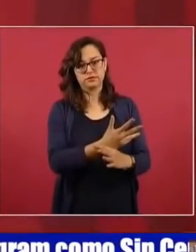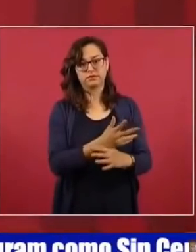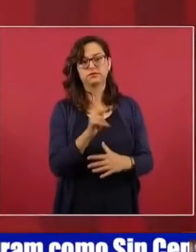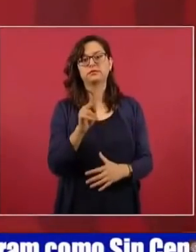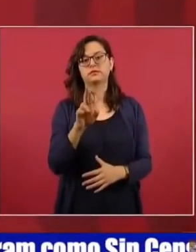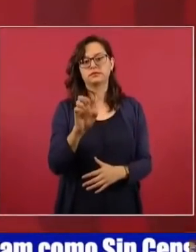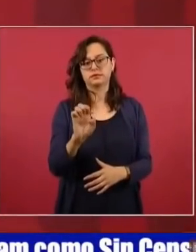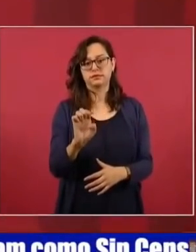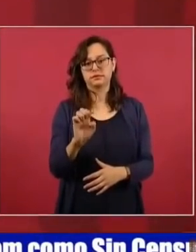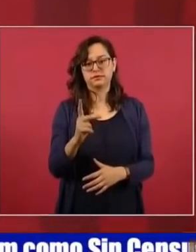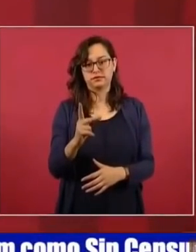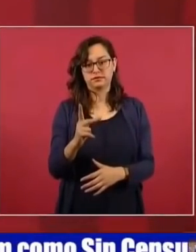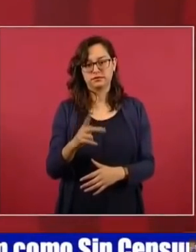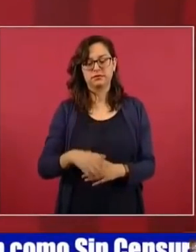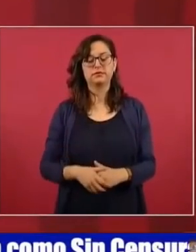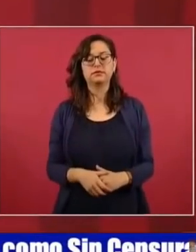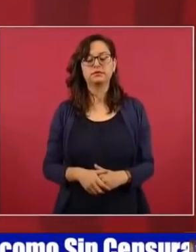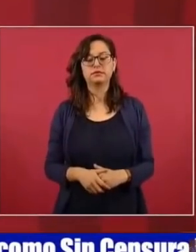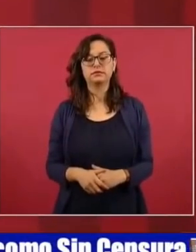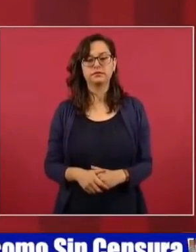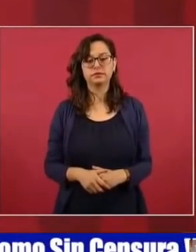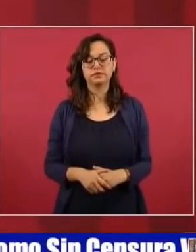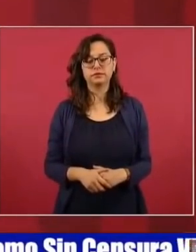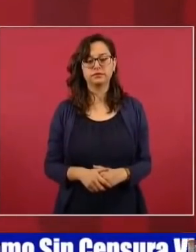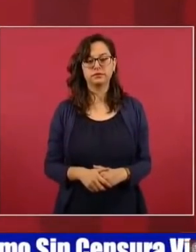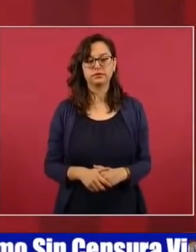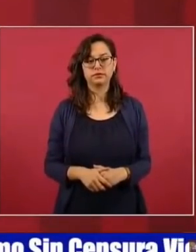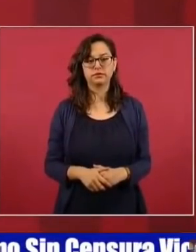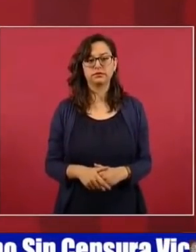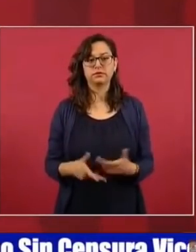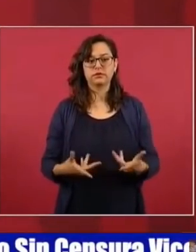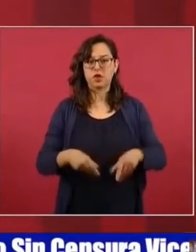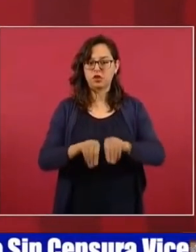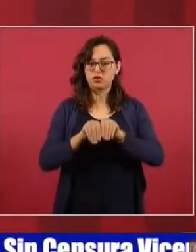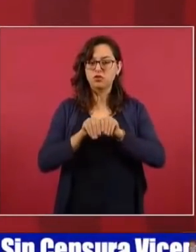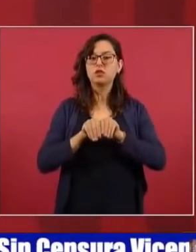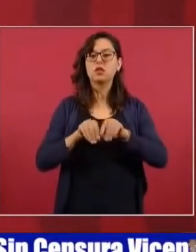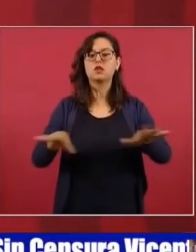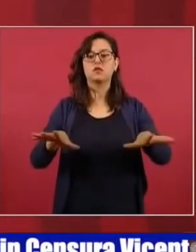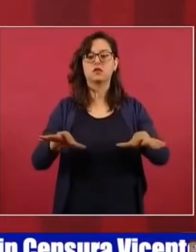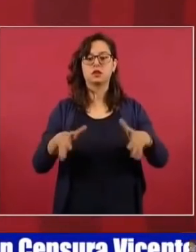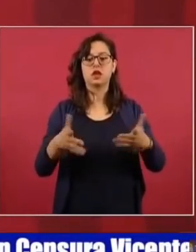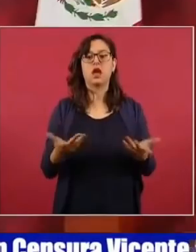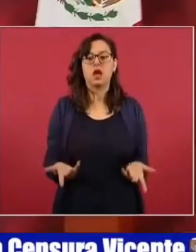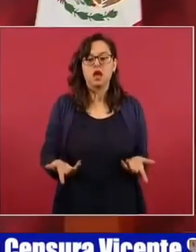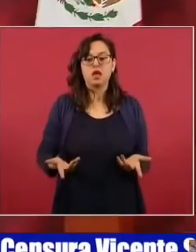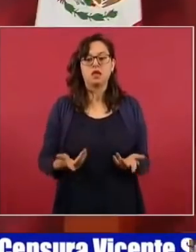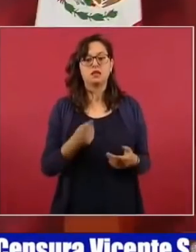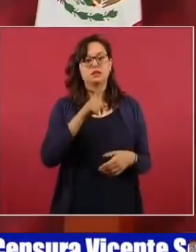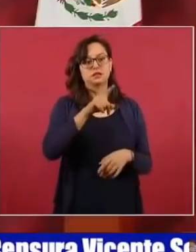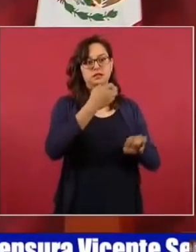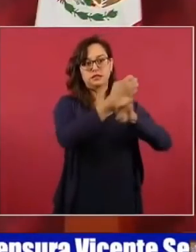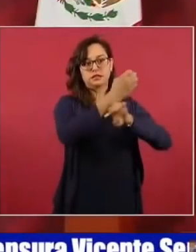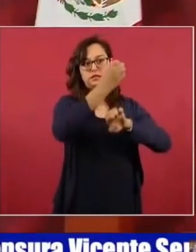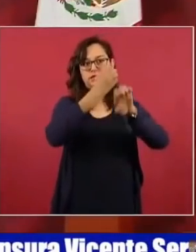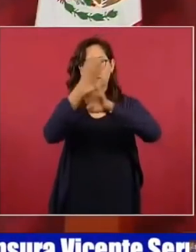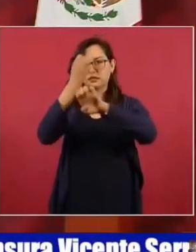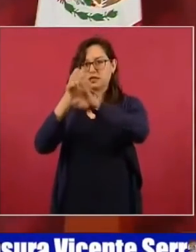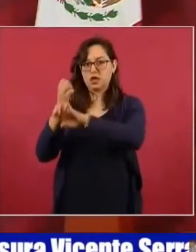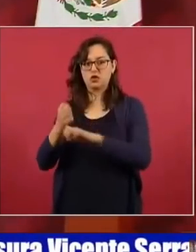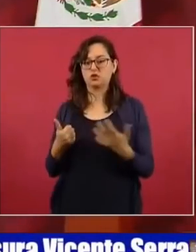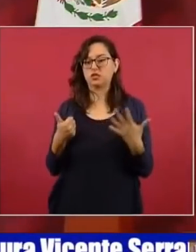Latina y la relación con Estados Unidos a pregunta de un corresponsal japonés, como un líder a